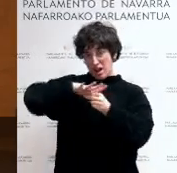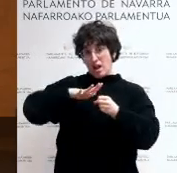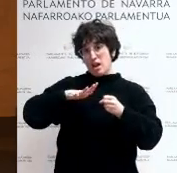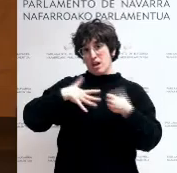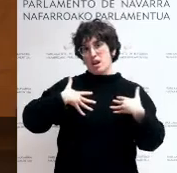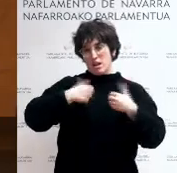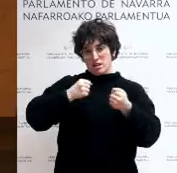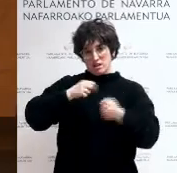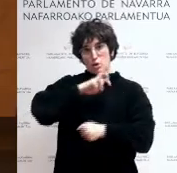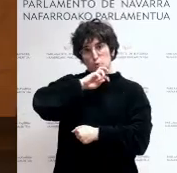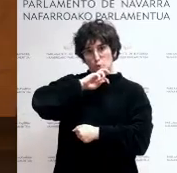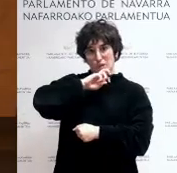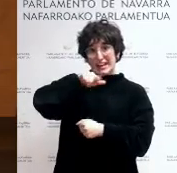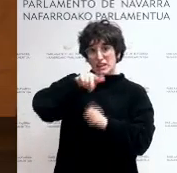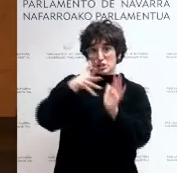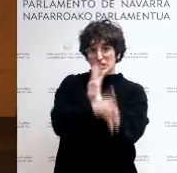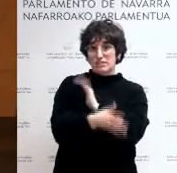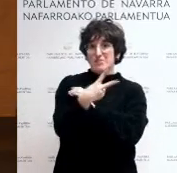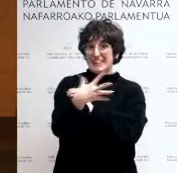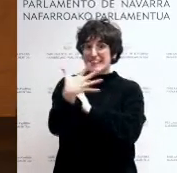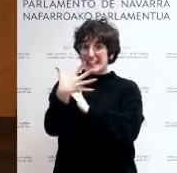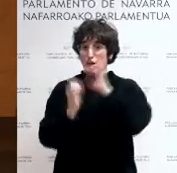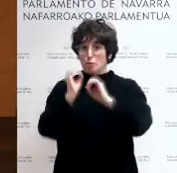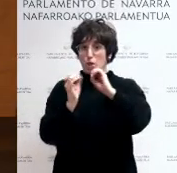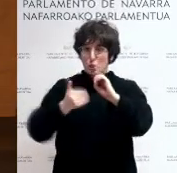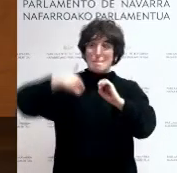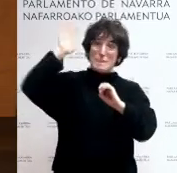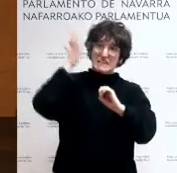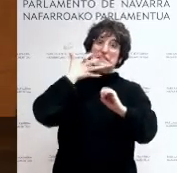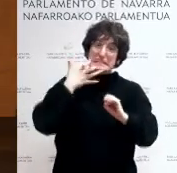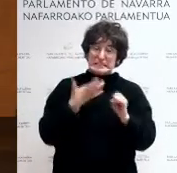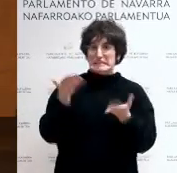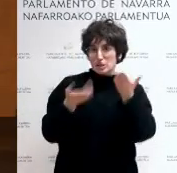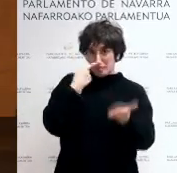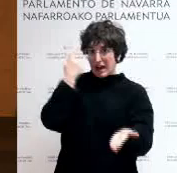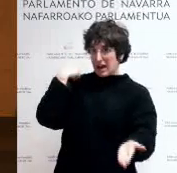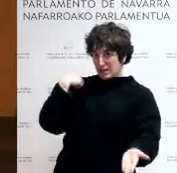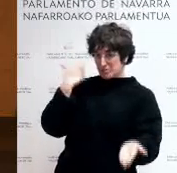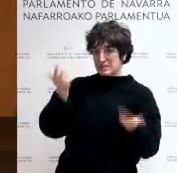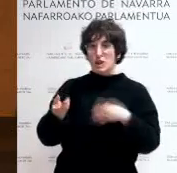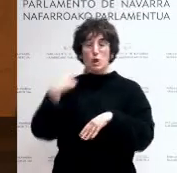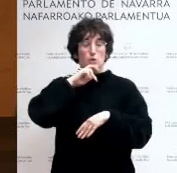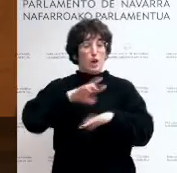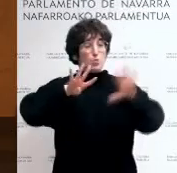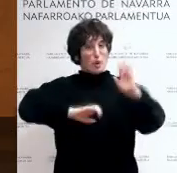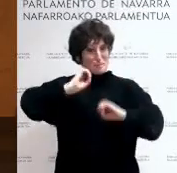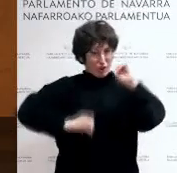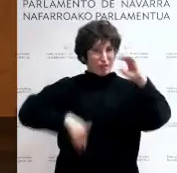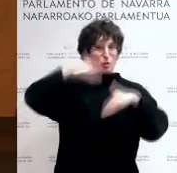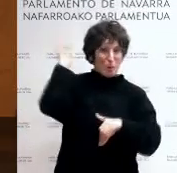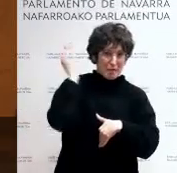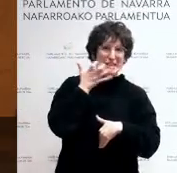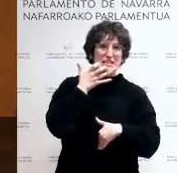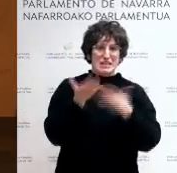un 25% más que el año anterior. Y en Estella fueron 2.825, un 9% más que el año anterior.